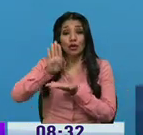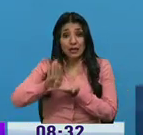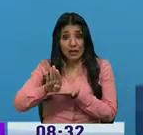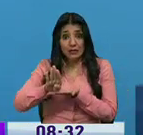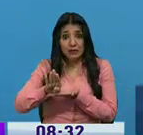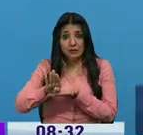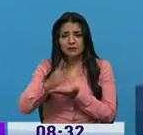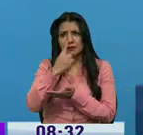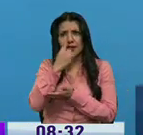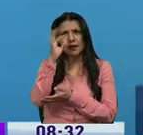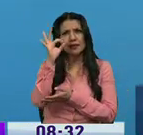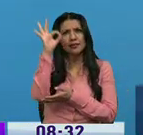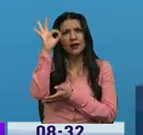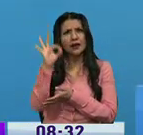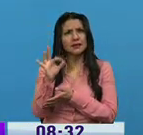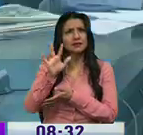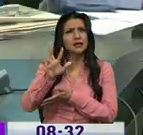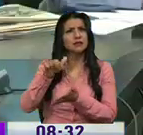un interés de promedio